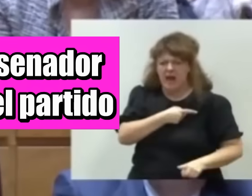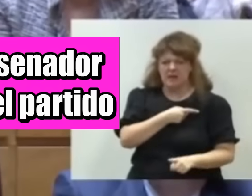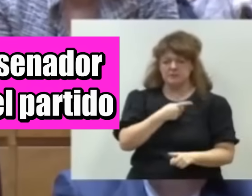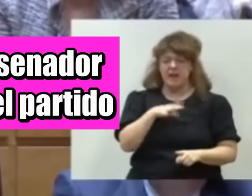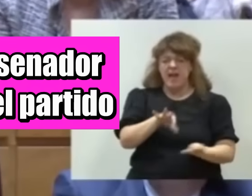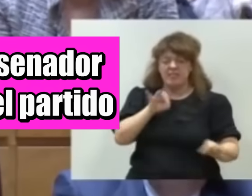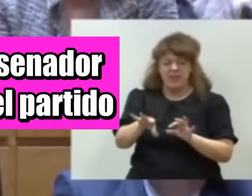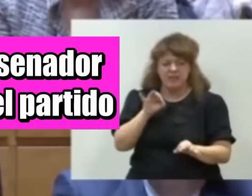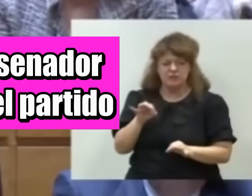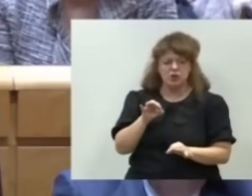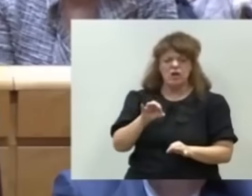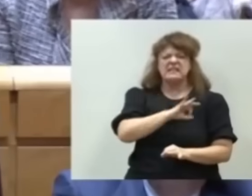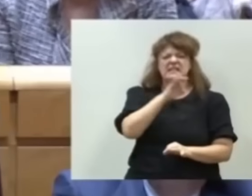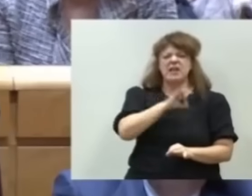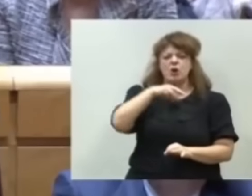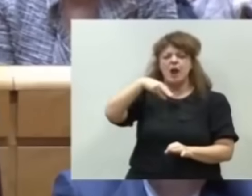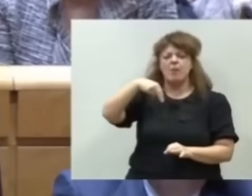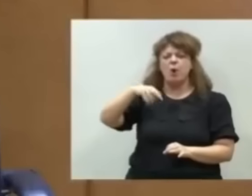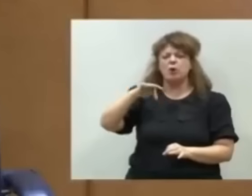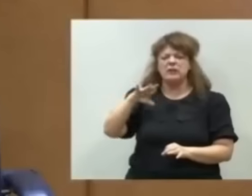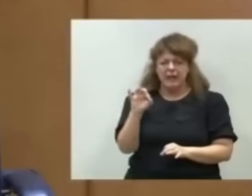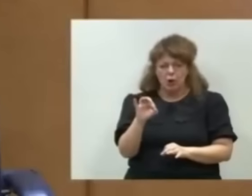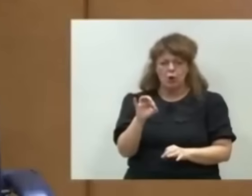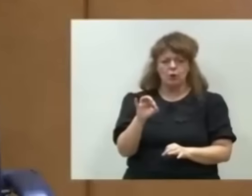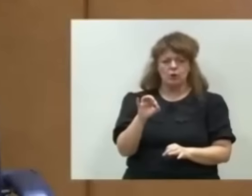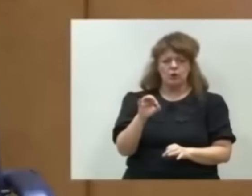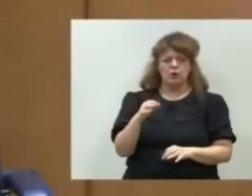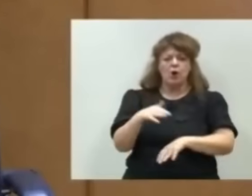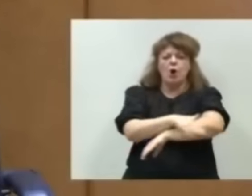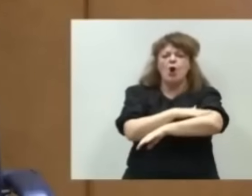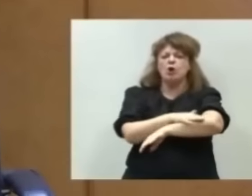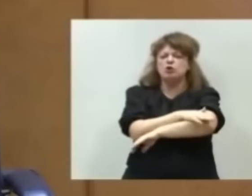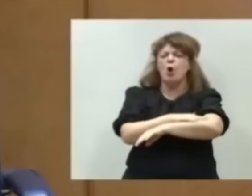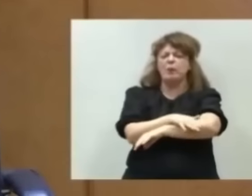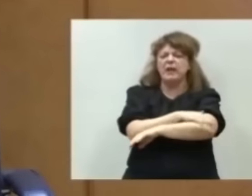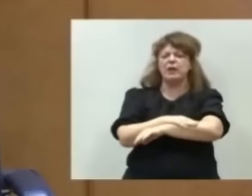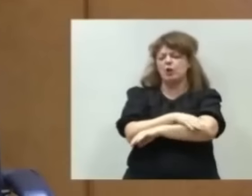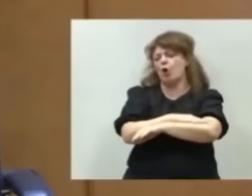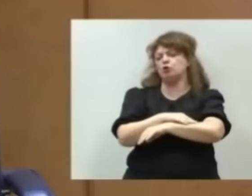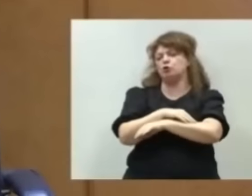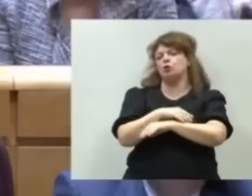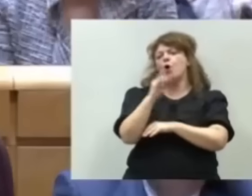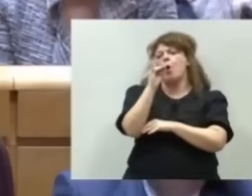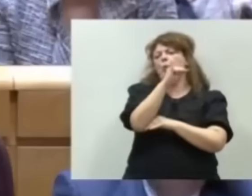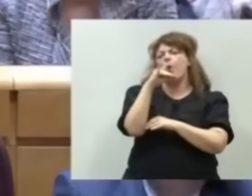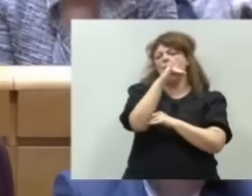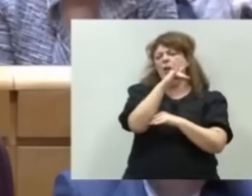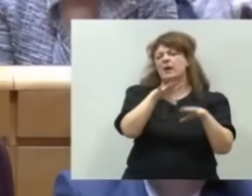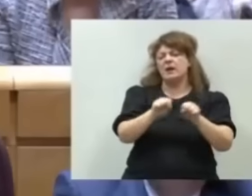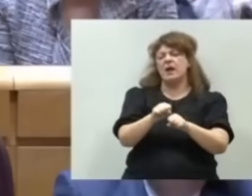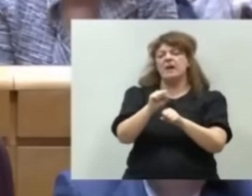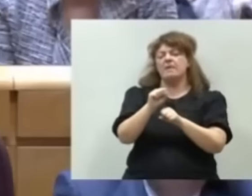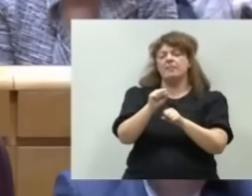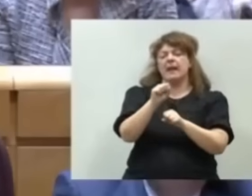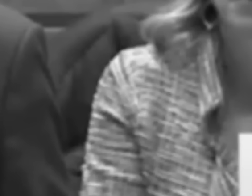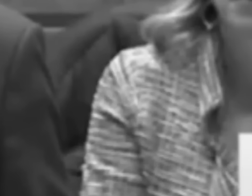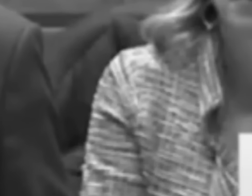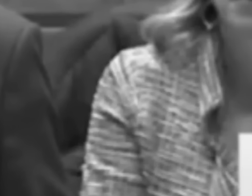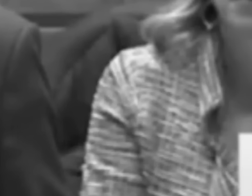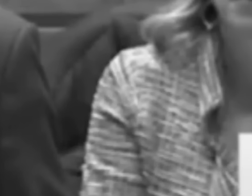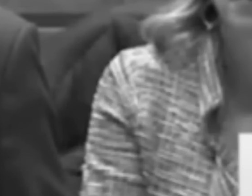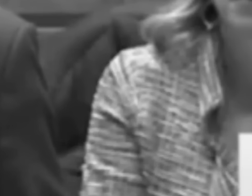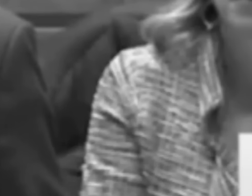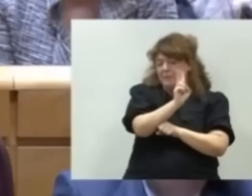tomar decisiones, señora Montero, que los gobiernos bolivarianos, las repúblicas bananeras, serán acusadas